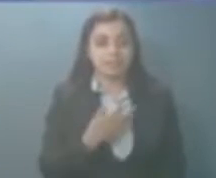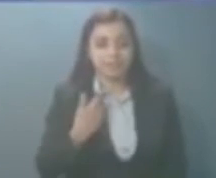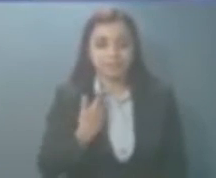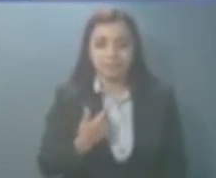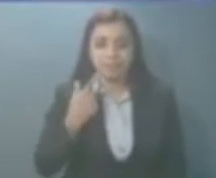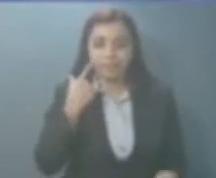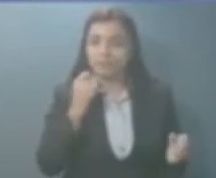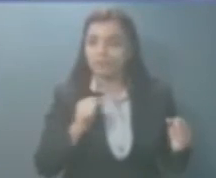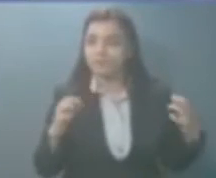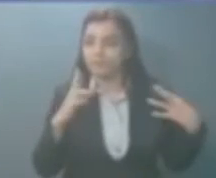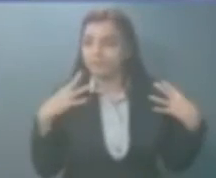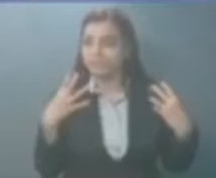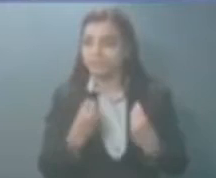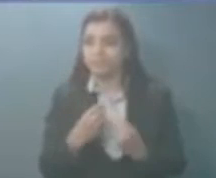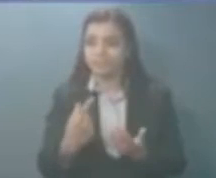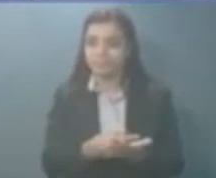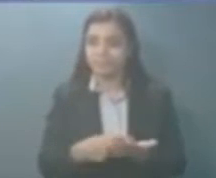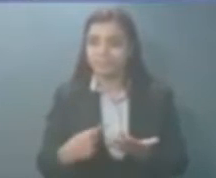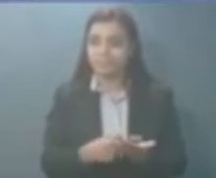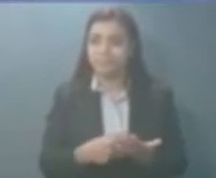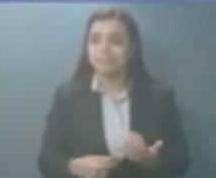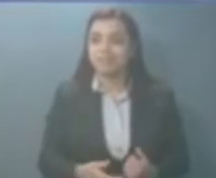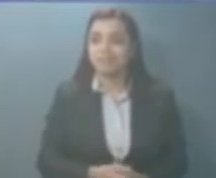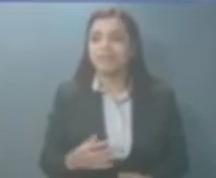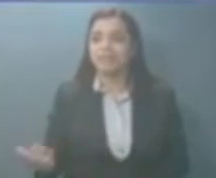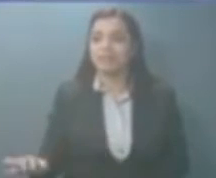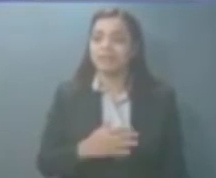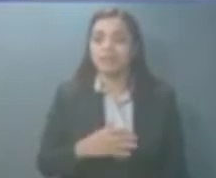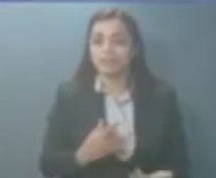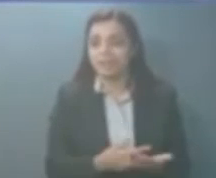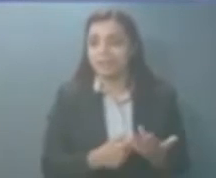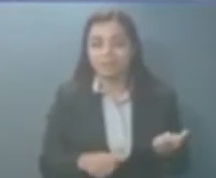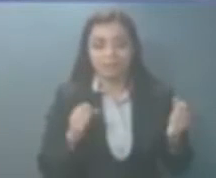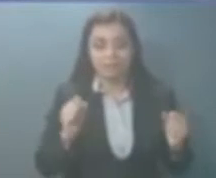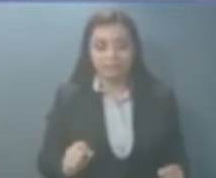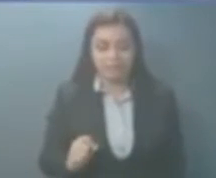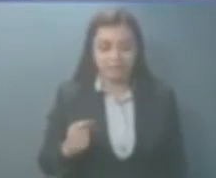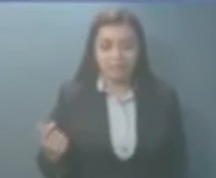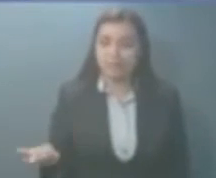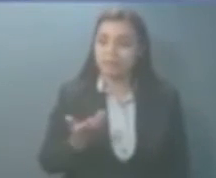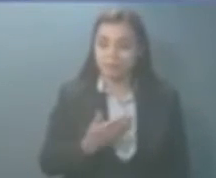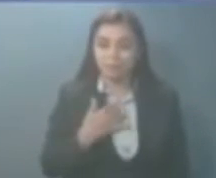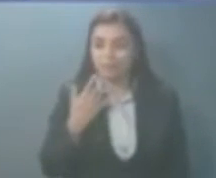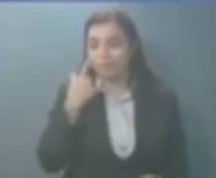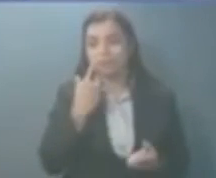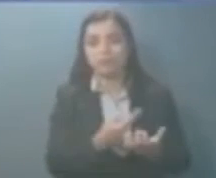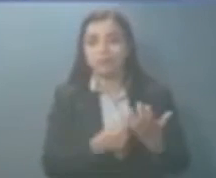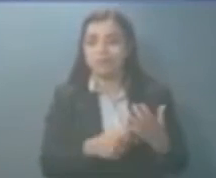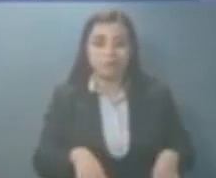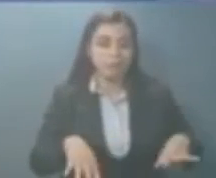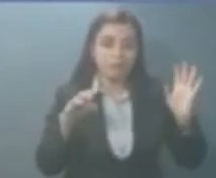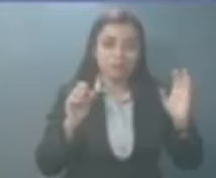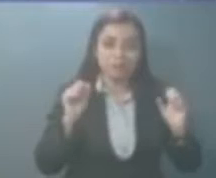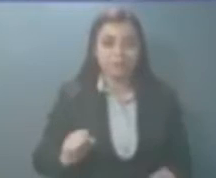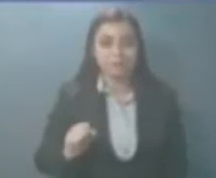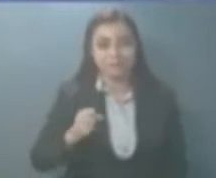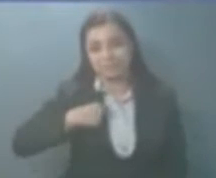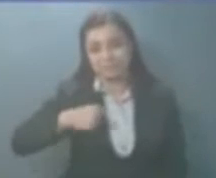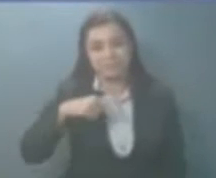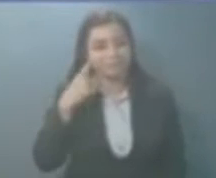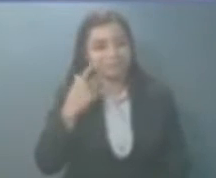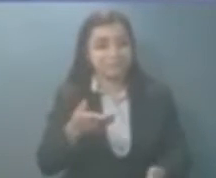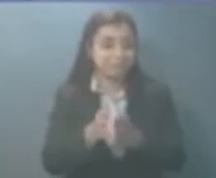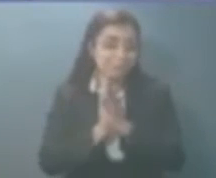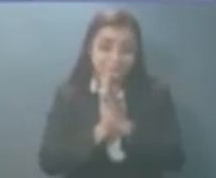solución ya después de 2 años de esta legislatura y de estar constantemente